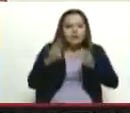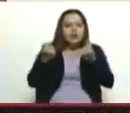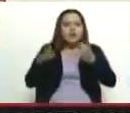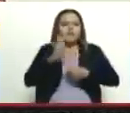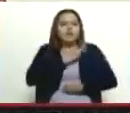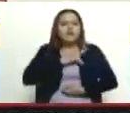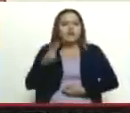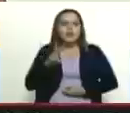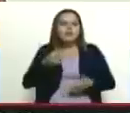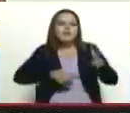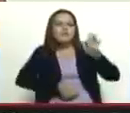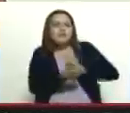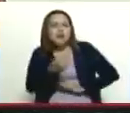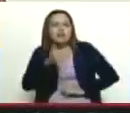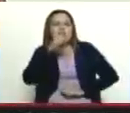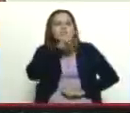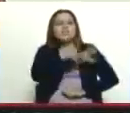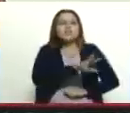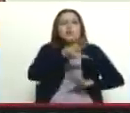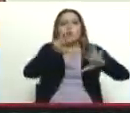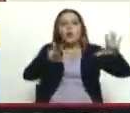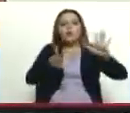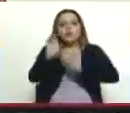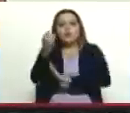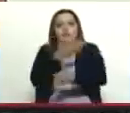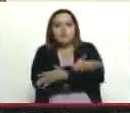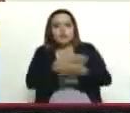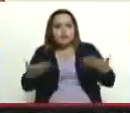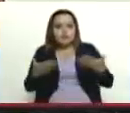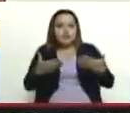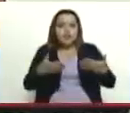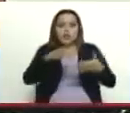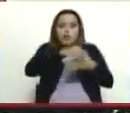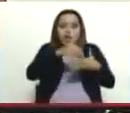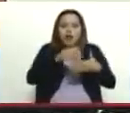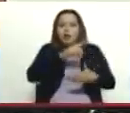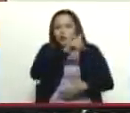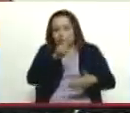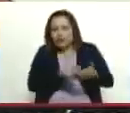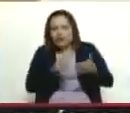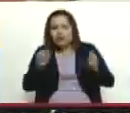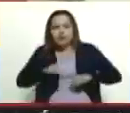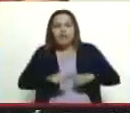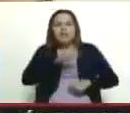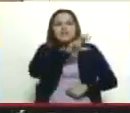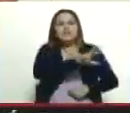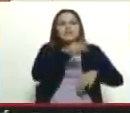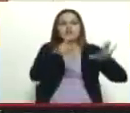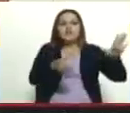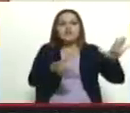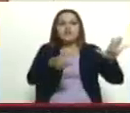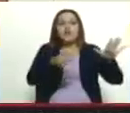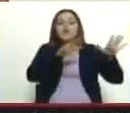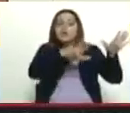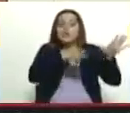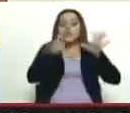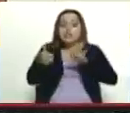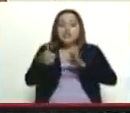más de 380 millones de dólares, 386 millones de dólares puede disponer la oposición